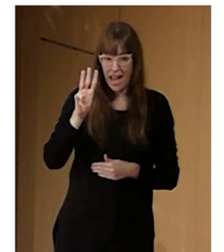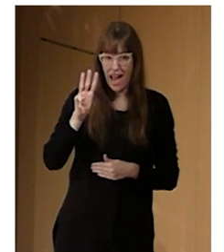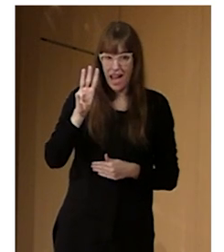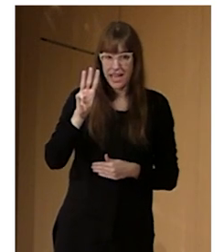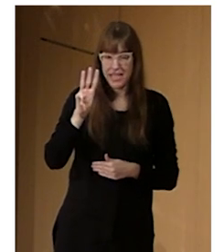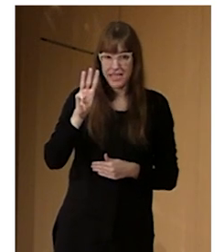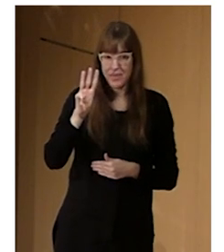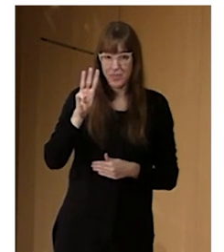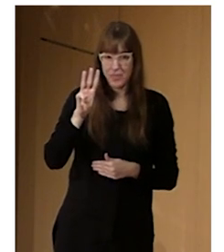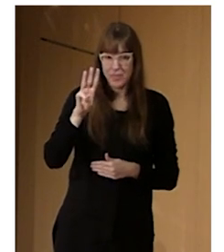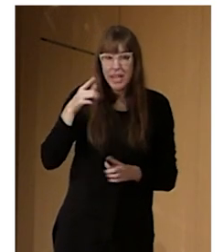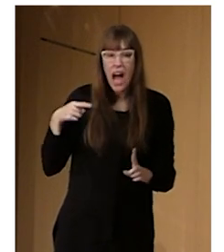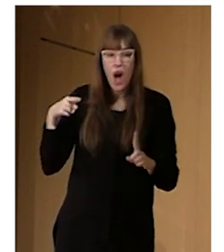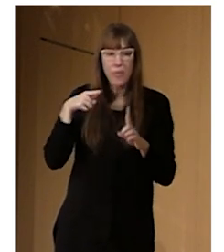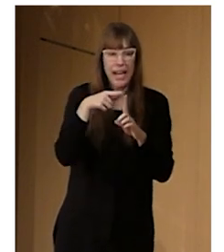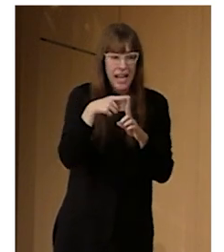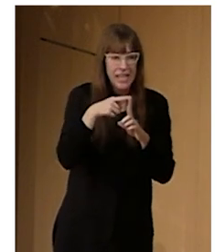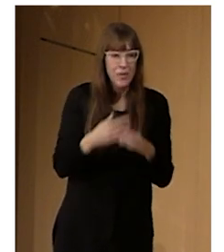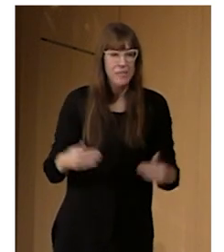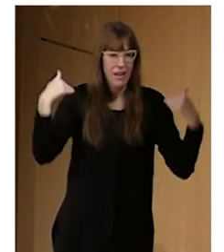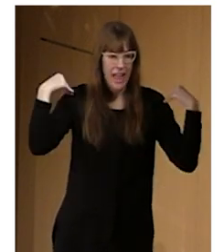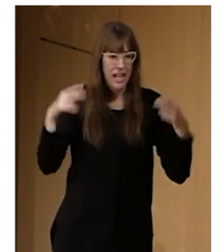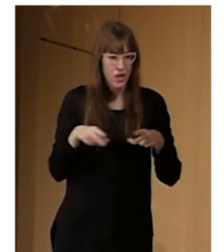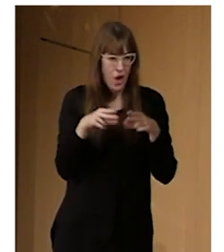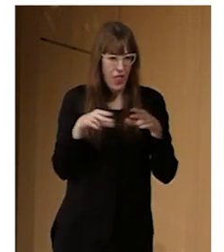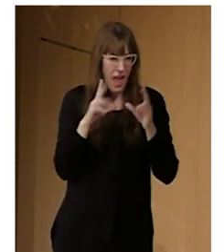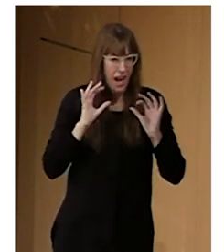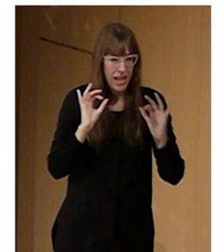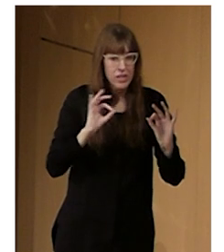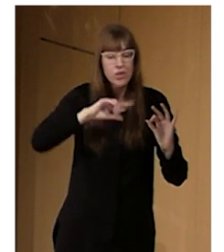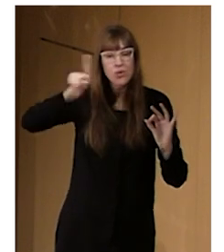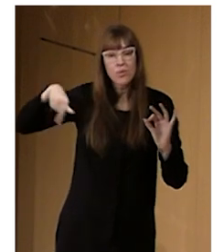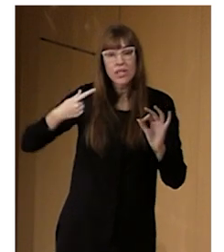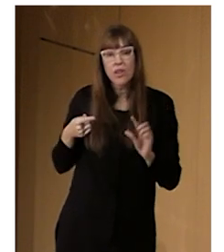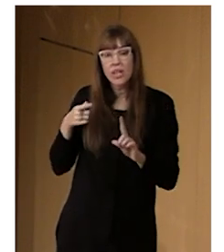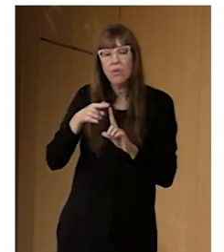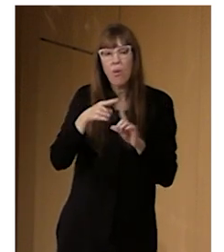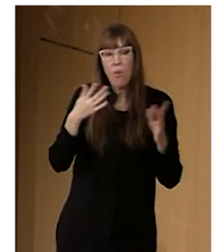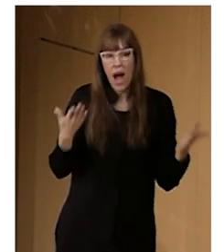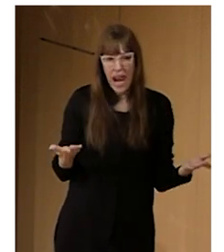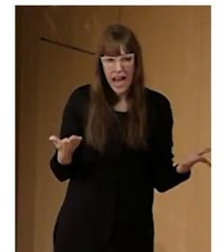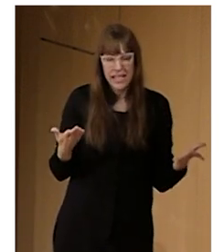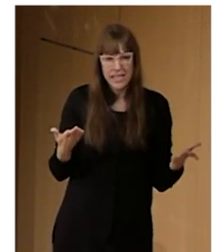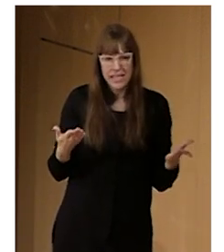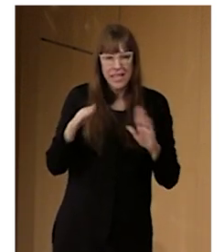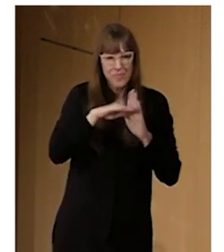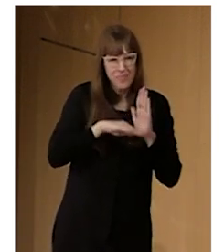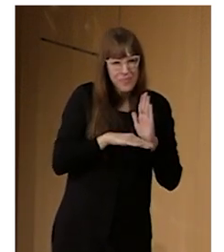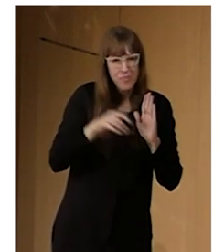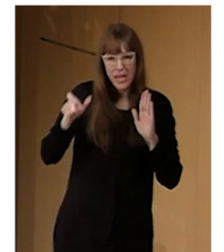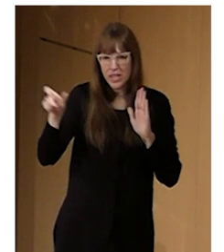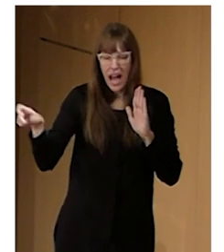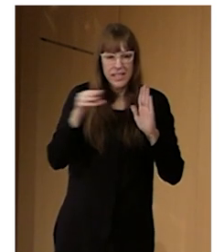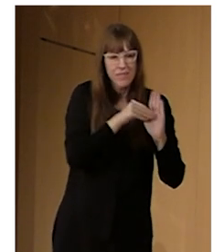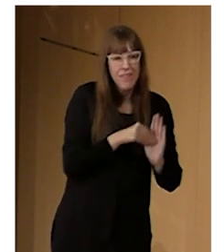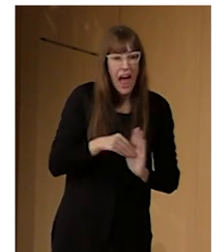social corporativa de canal de Isabel s nuestra misión es acercar el conocimiento a las personas y lo hacemos a través